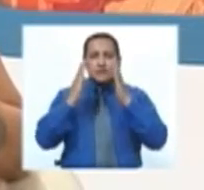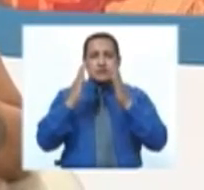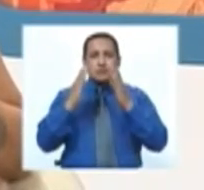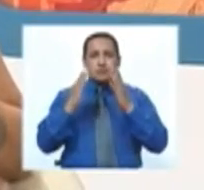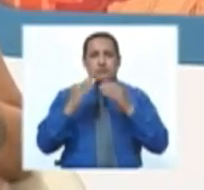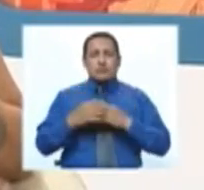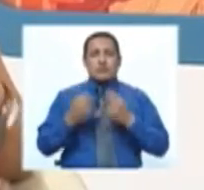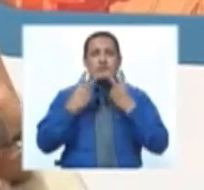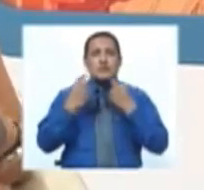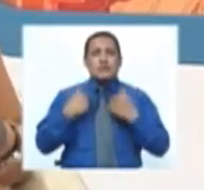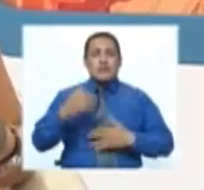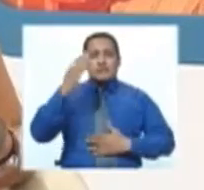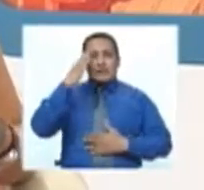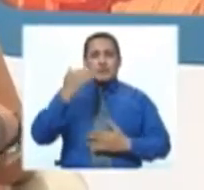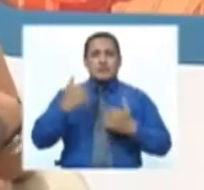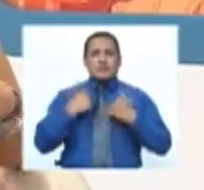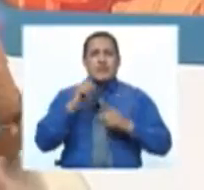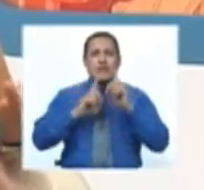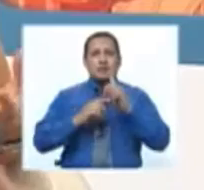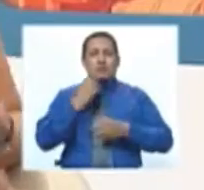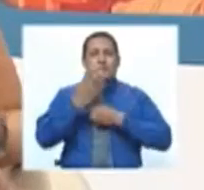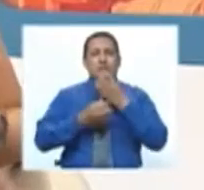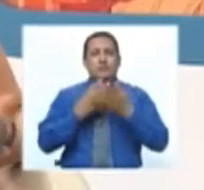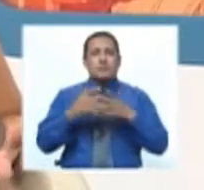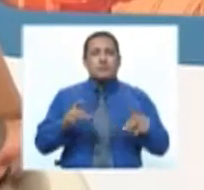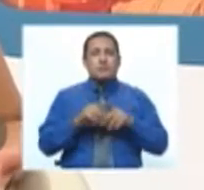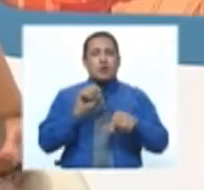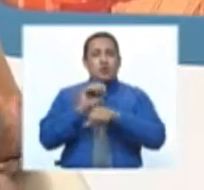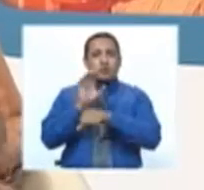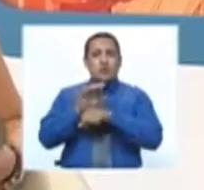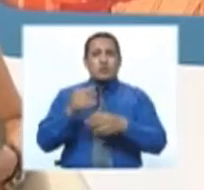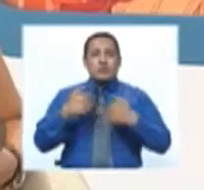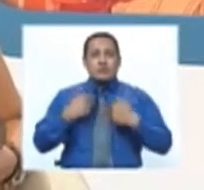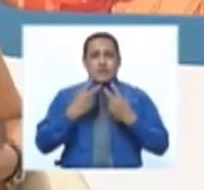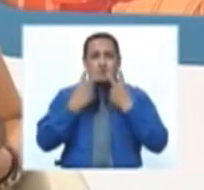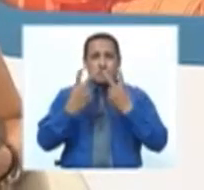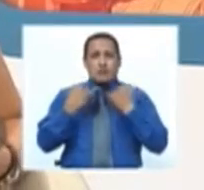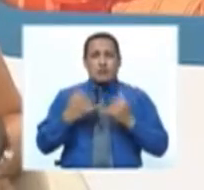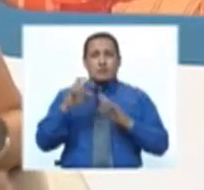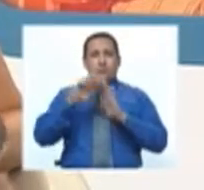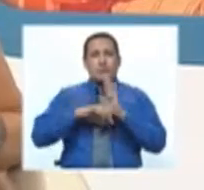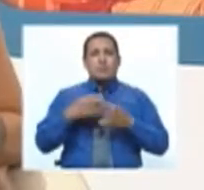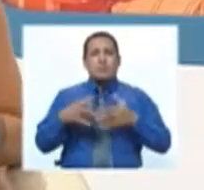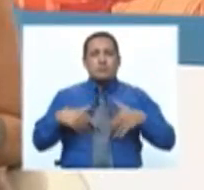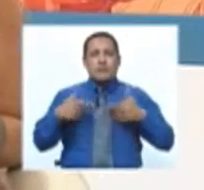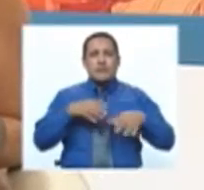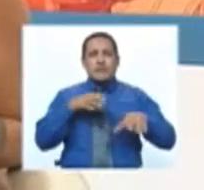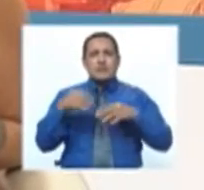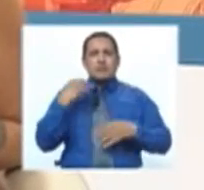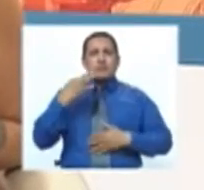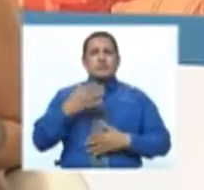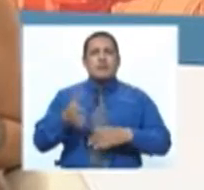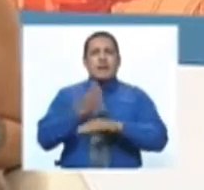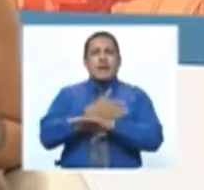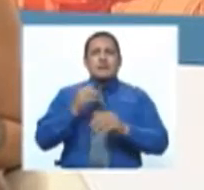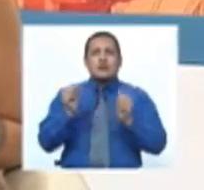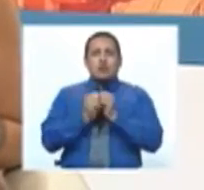escuchado. Ya lo saben, que si tienen algún comentario o sugerencia que ustedes estimen puedan ser tema de este programa, lo pueden hacer llegar, como siempre,